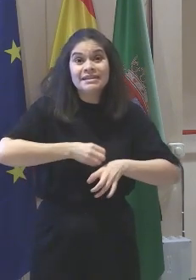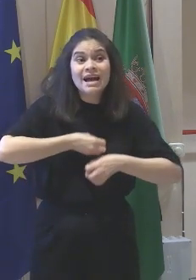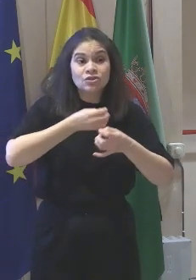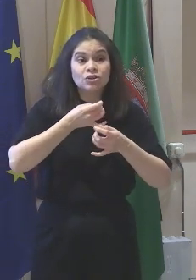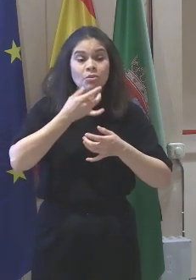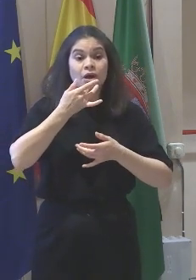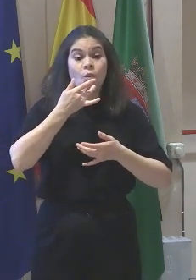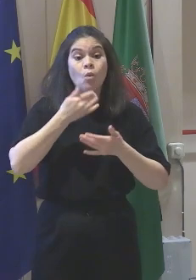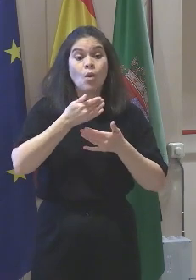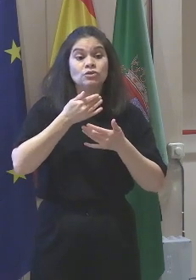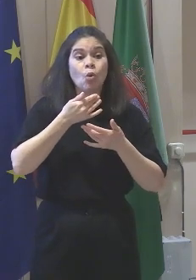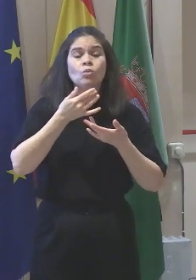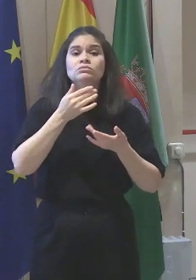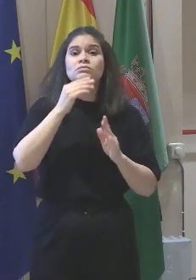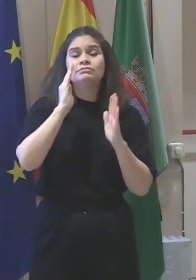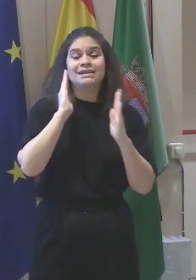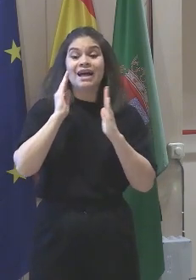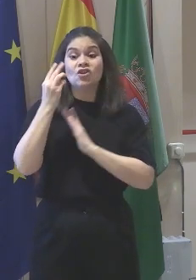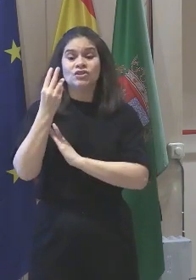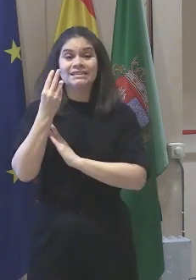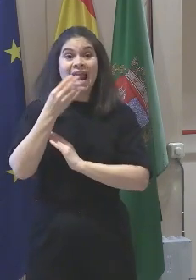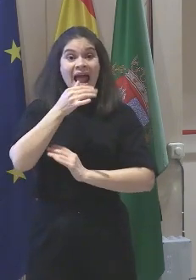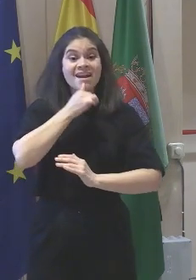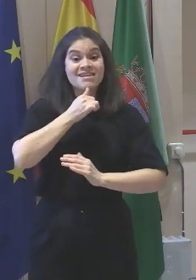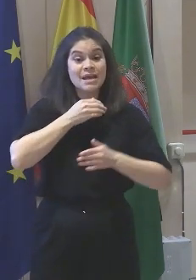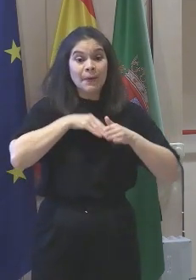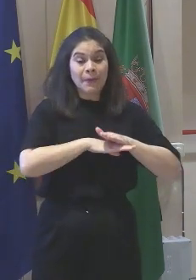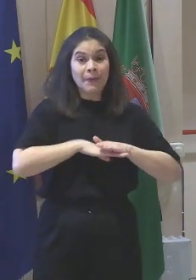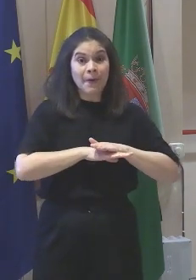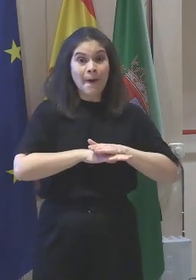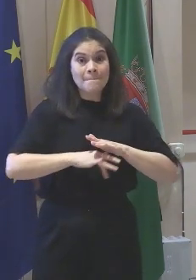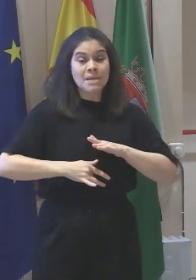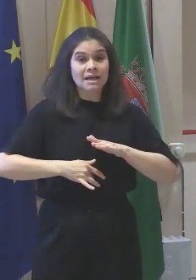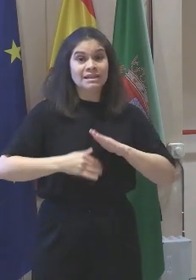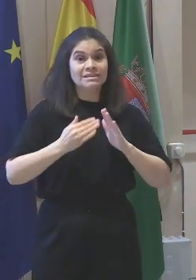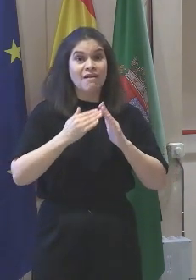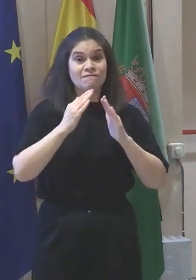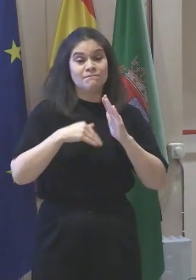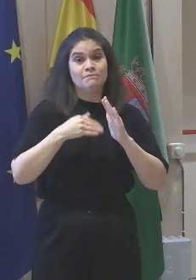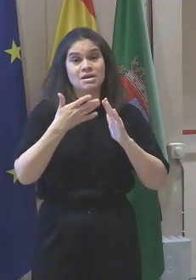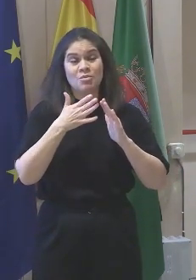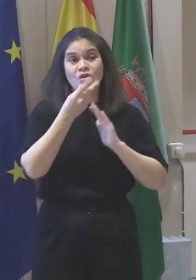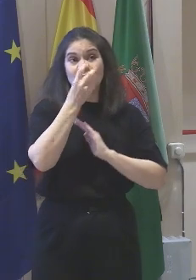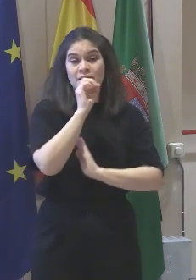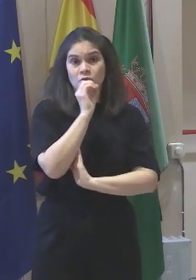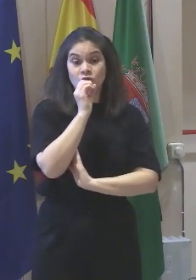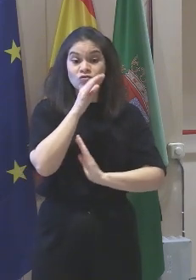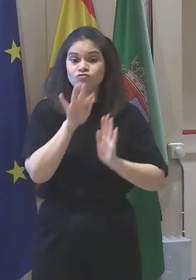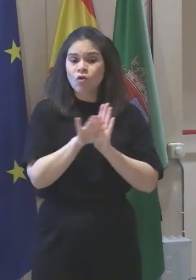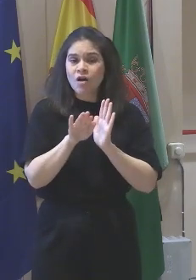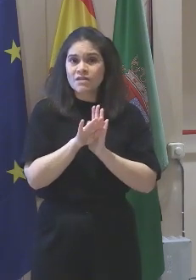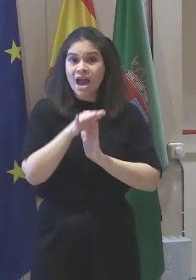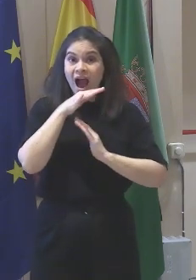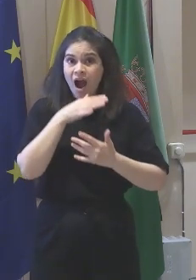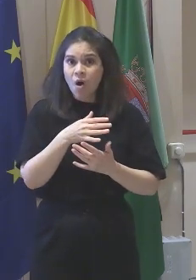se diagnostica un estadio 3, la reserva pancreática es inferior al 20%. Y todavía a día de hoy,